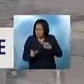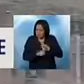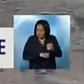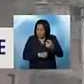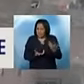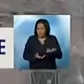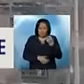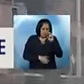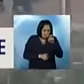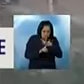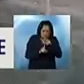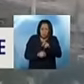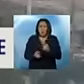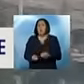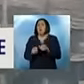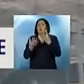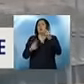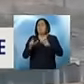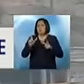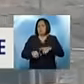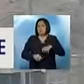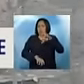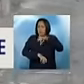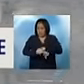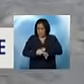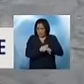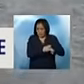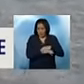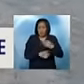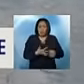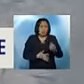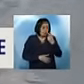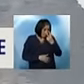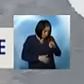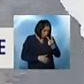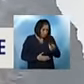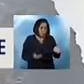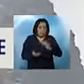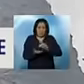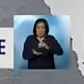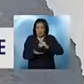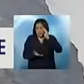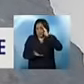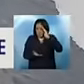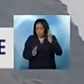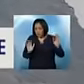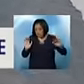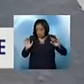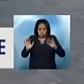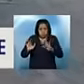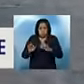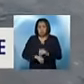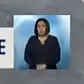podido visualizar? ¿Cuántos detenidos hay hasta el momento? Porque hemos visto también que ha llegado más fuerza policial al lugar.